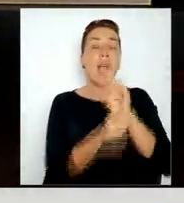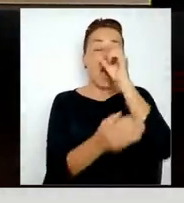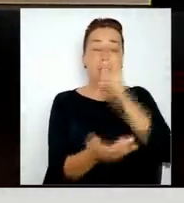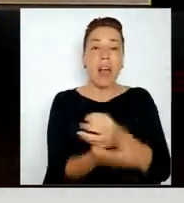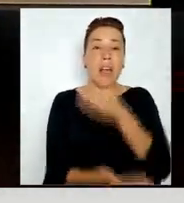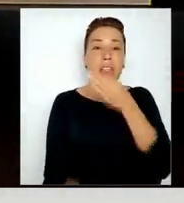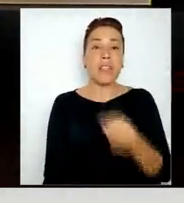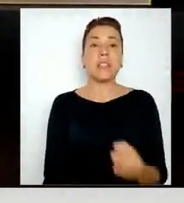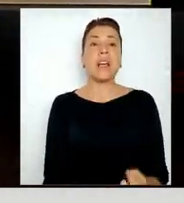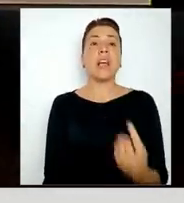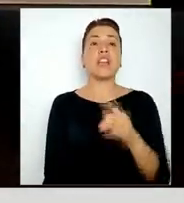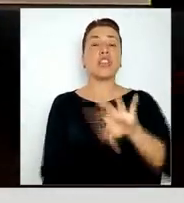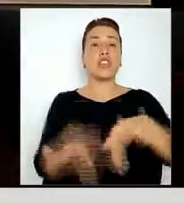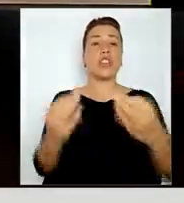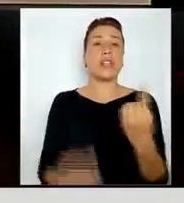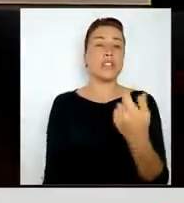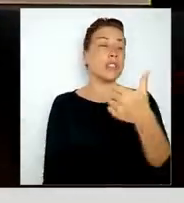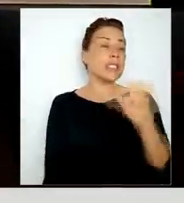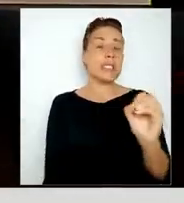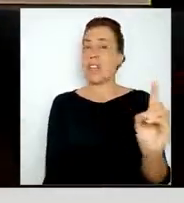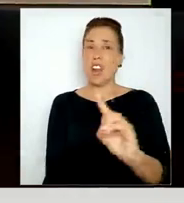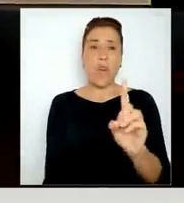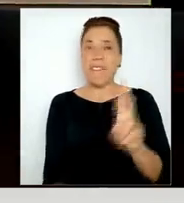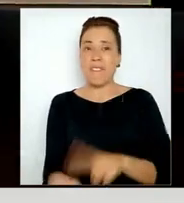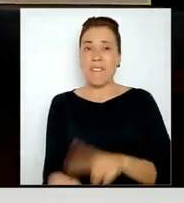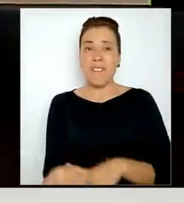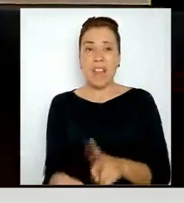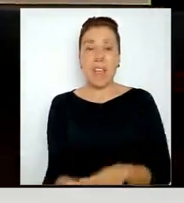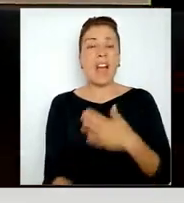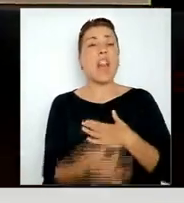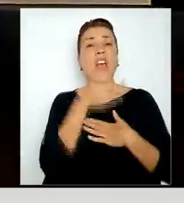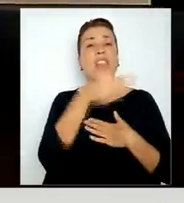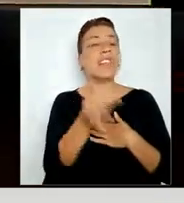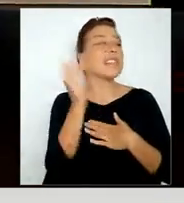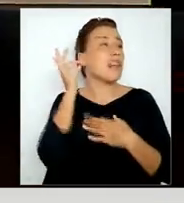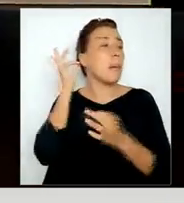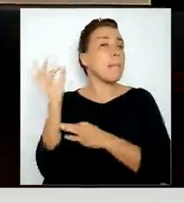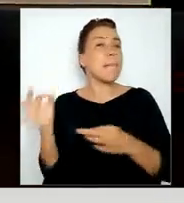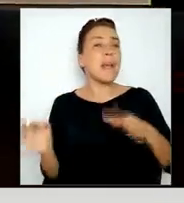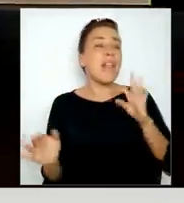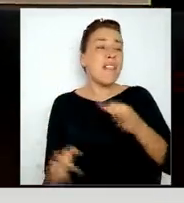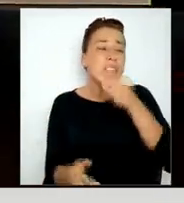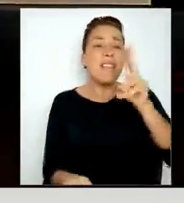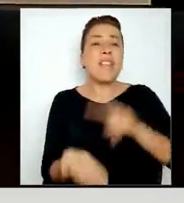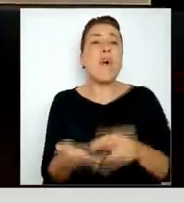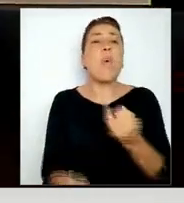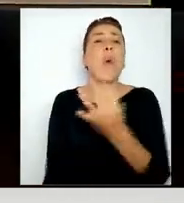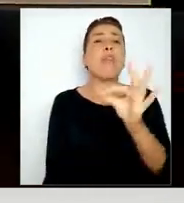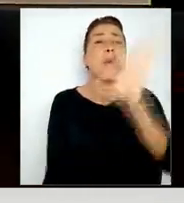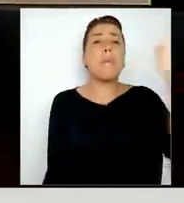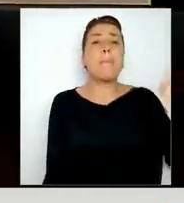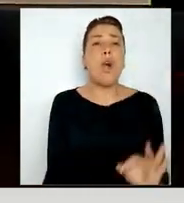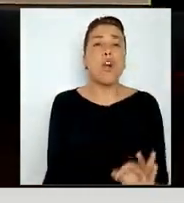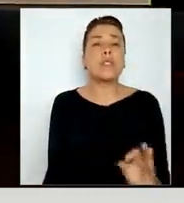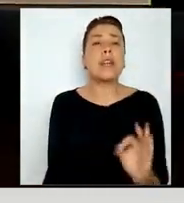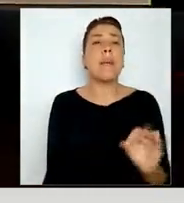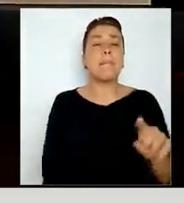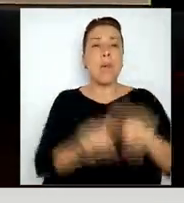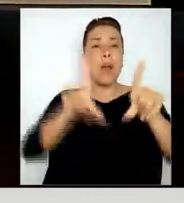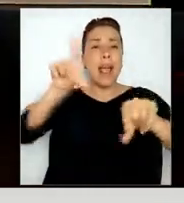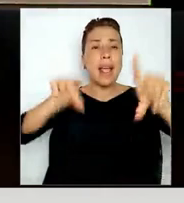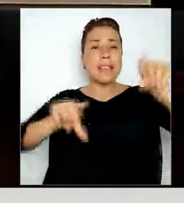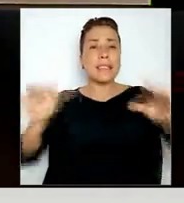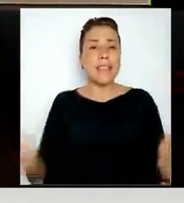sesenta cuando no hay 160 entonces lo que quiero llegar ministra es que sinceremos la cifra de acuerdos a la estadísticas oficiales